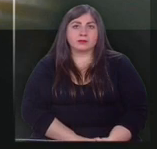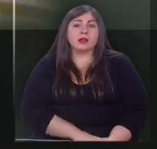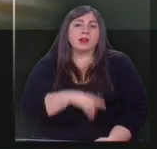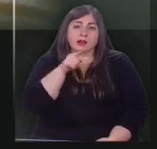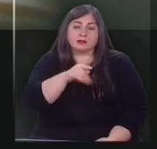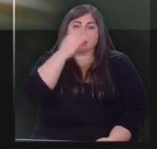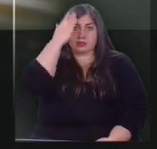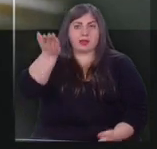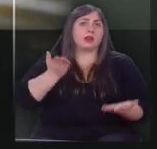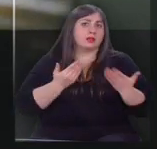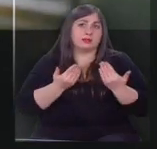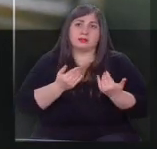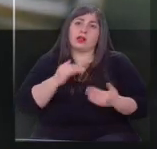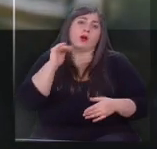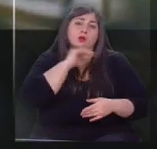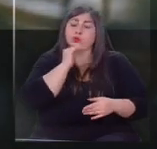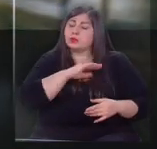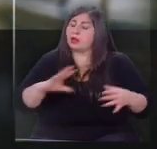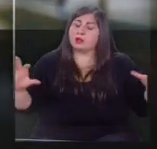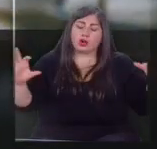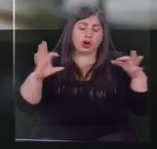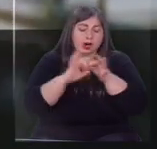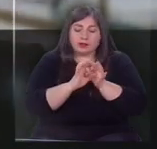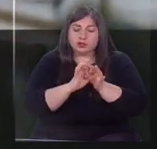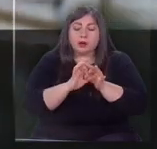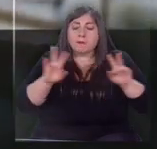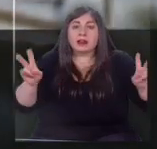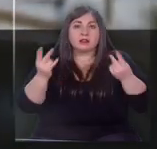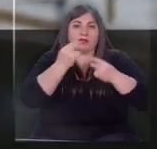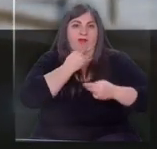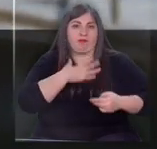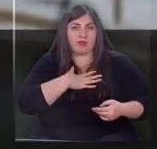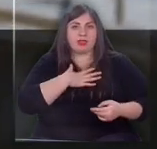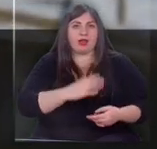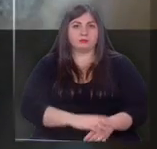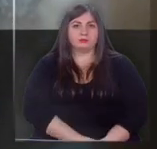Desde ese día necesito usar esa conexión para salvar vidas.